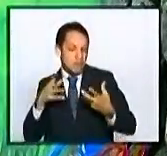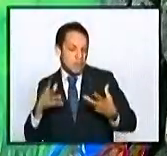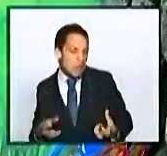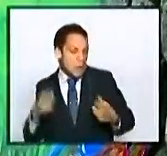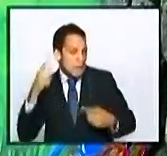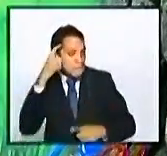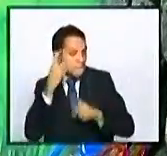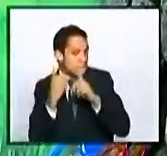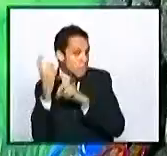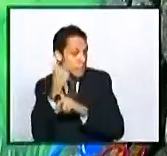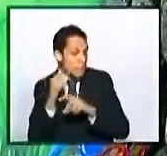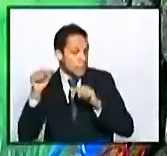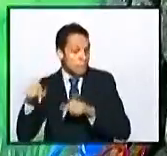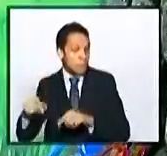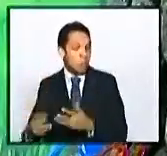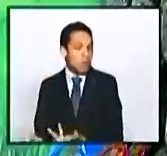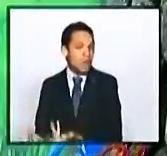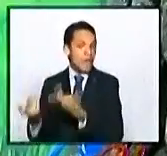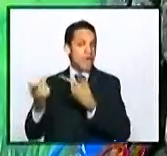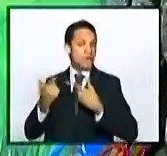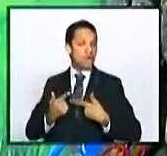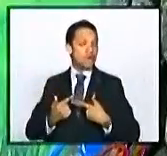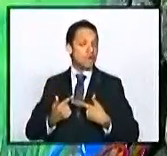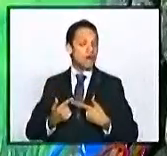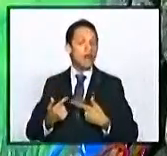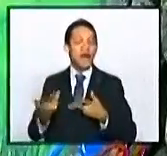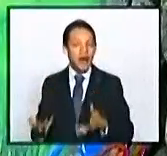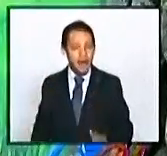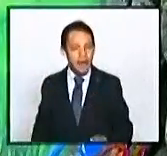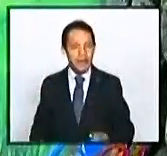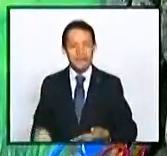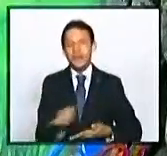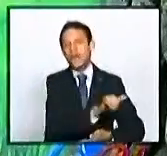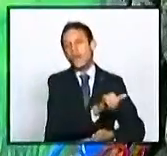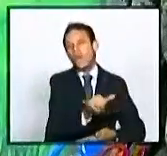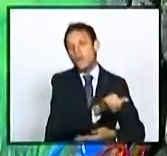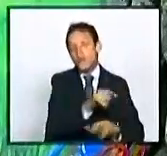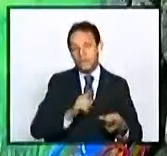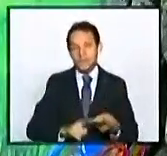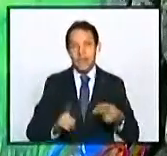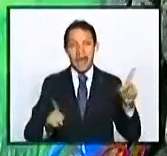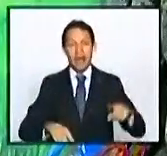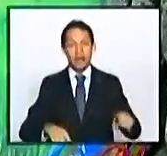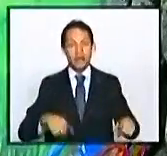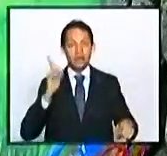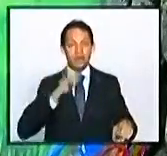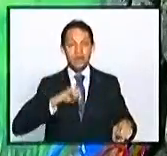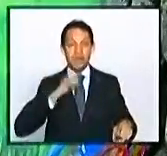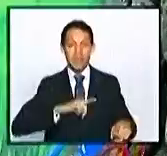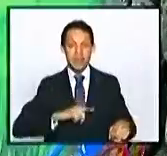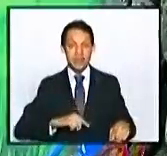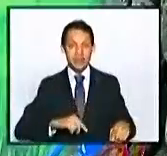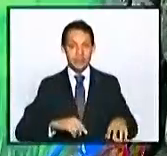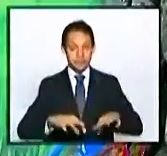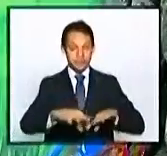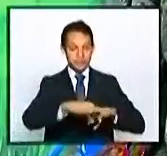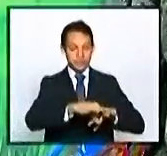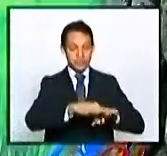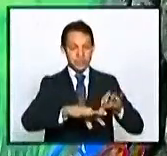o desea una persona en otro país, y existen detectores de mentiras y existen